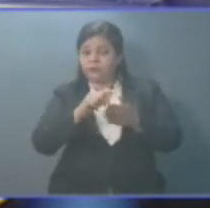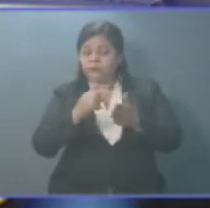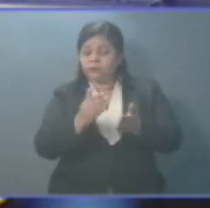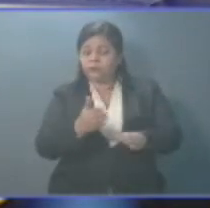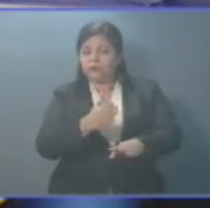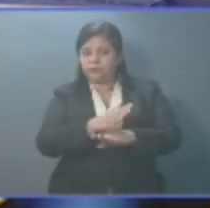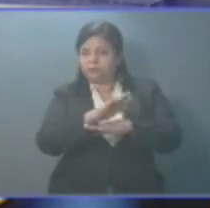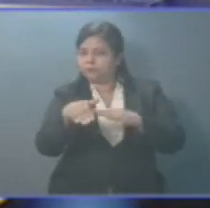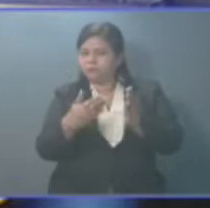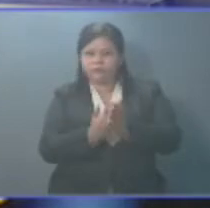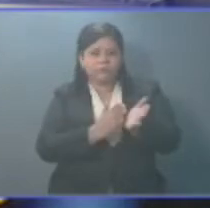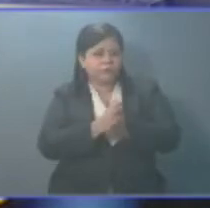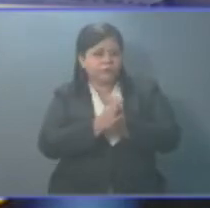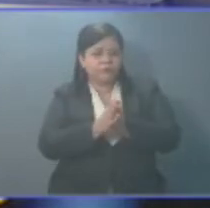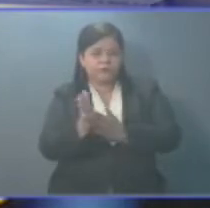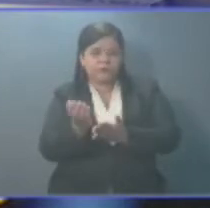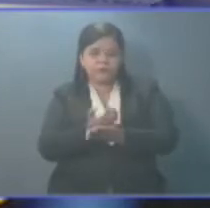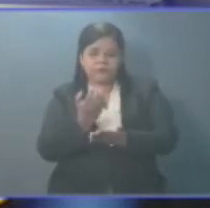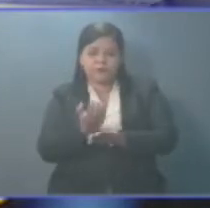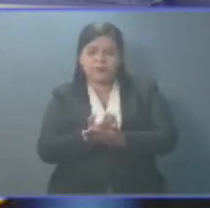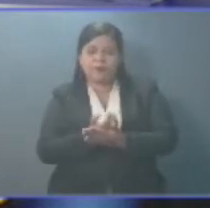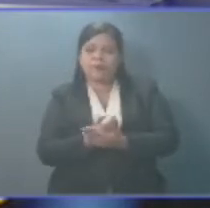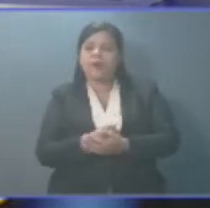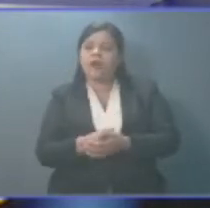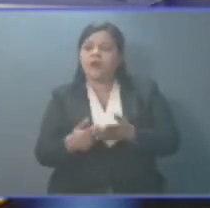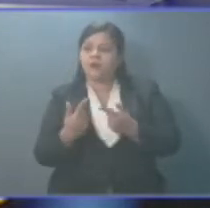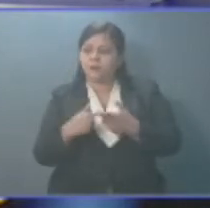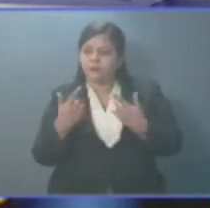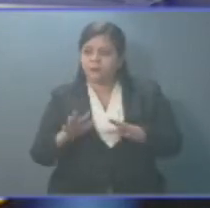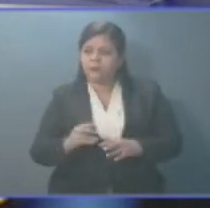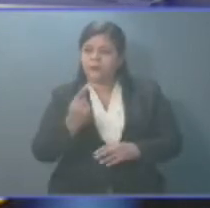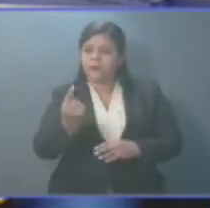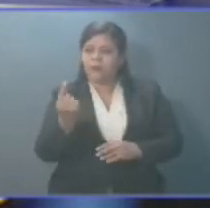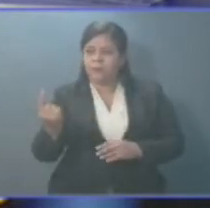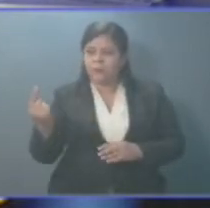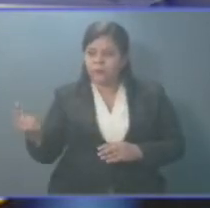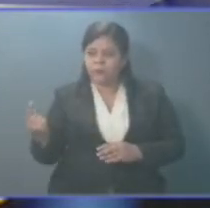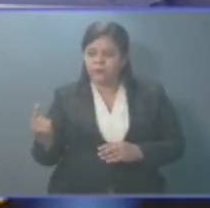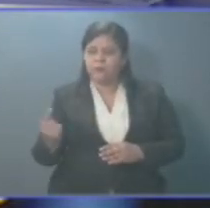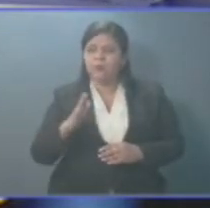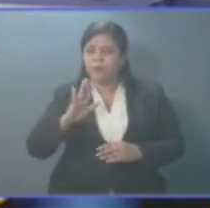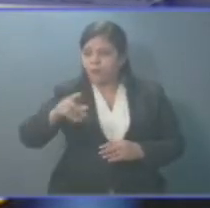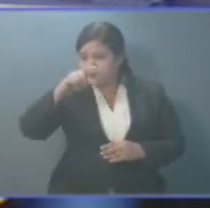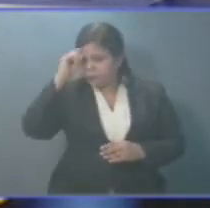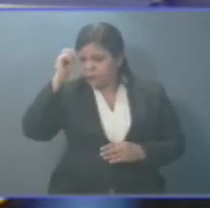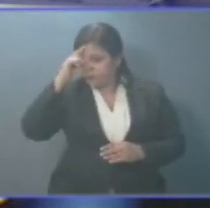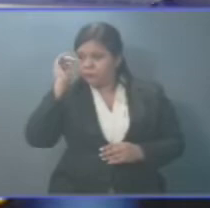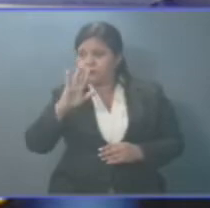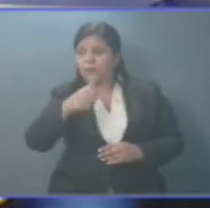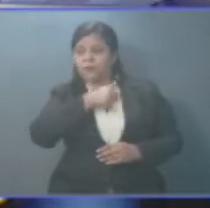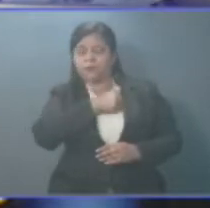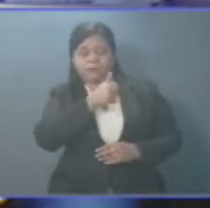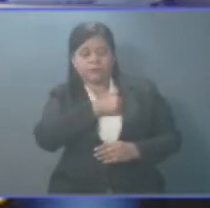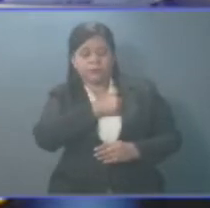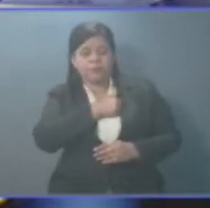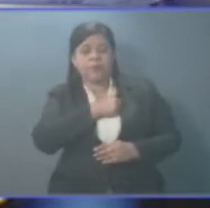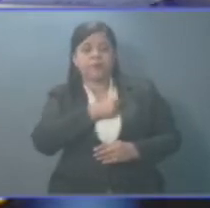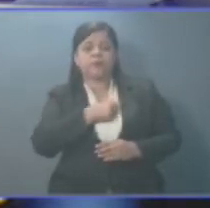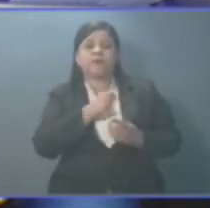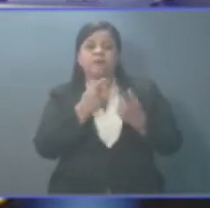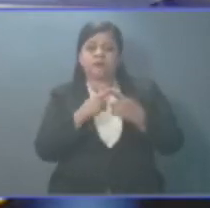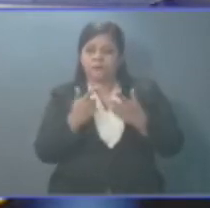económicos, sociales y profesionales de sus miembros, sus funciones, atribuciones y